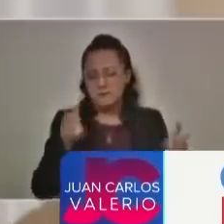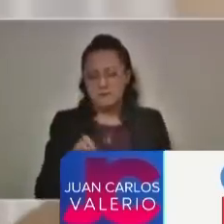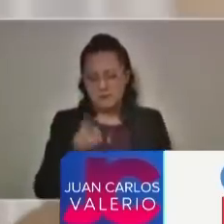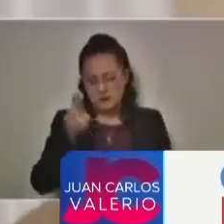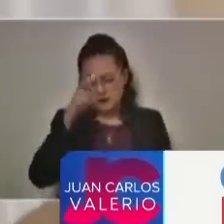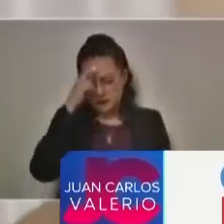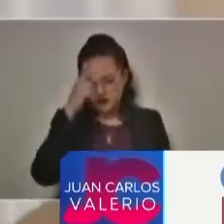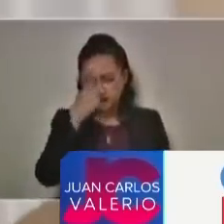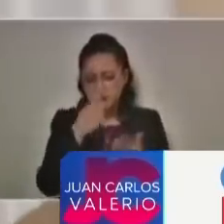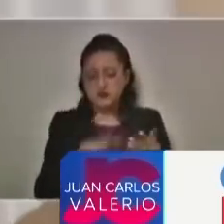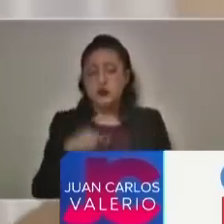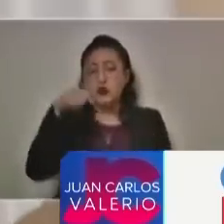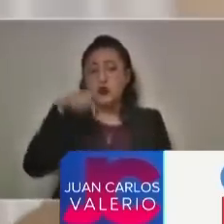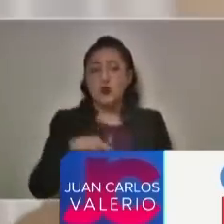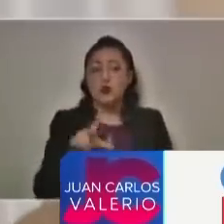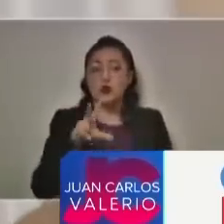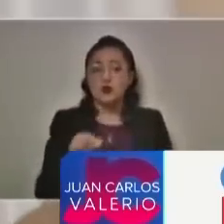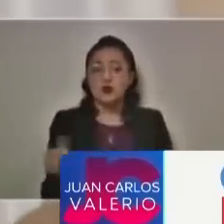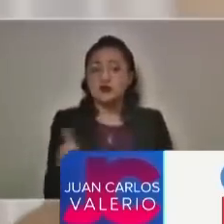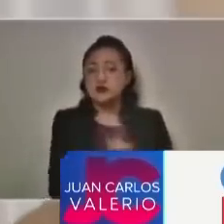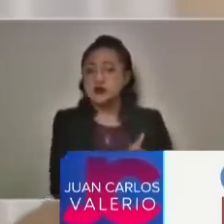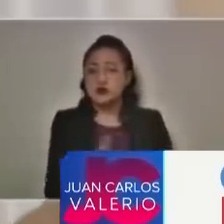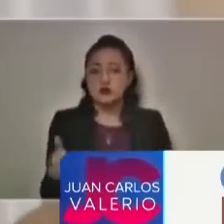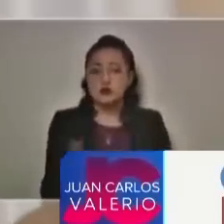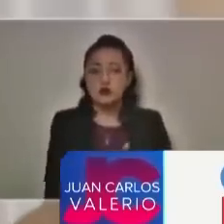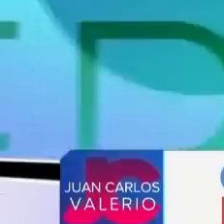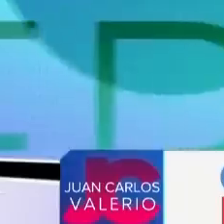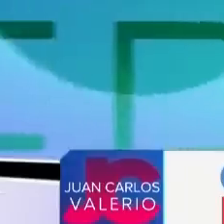programa Hoy No Circula.